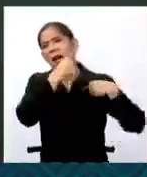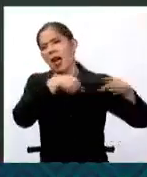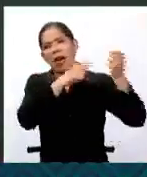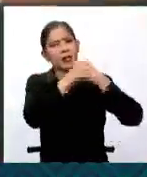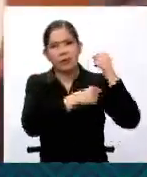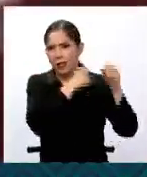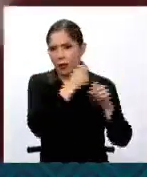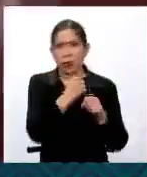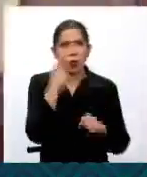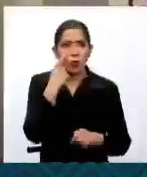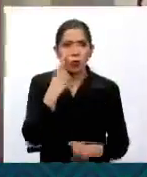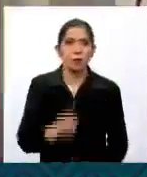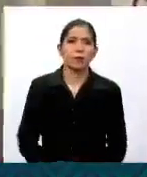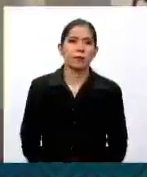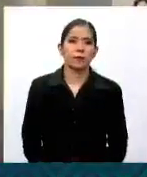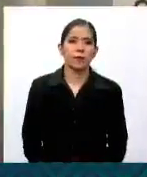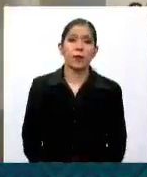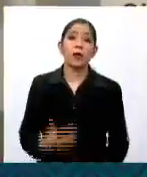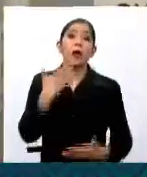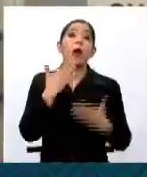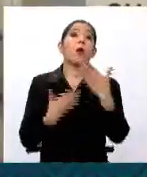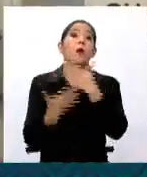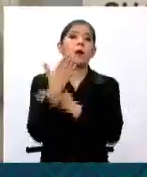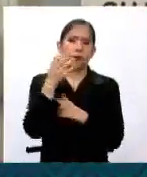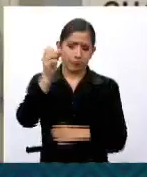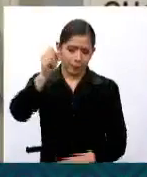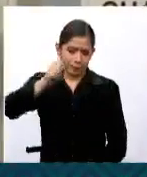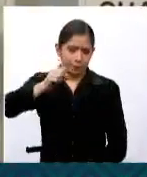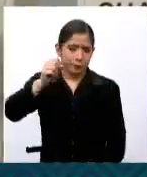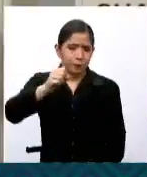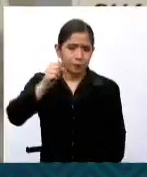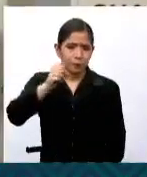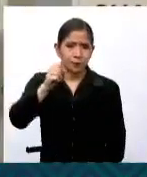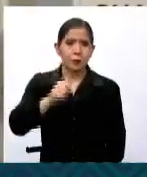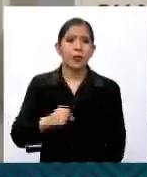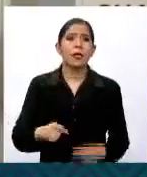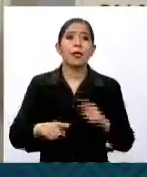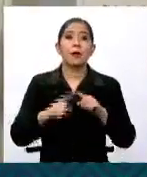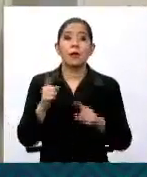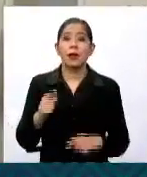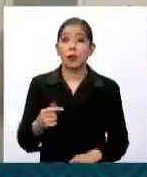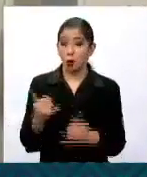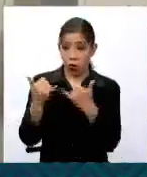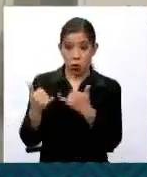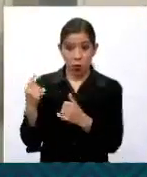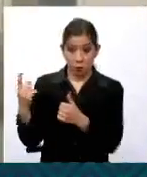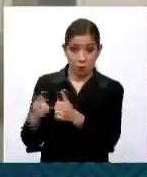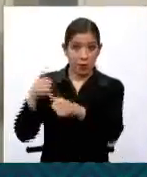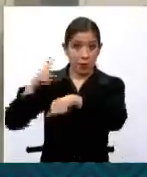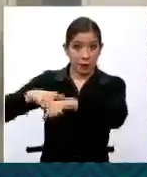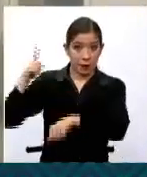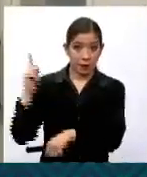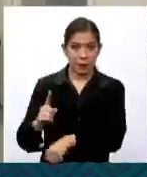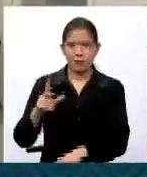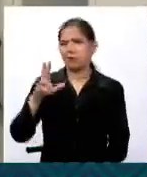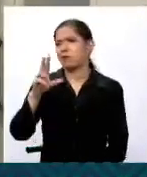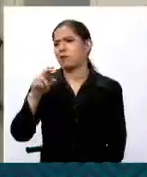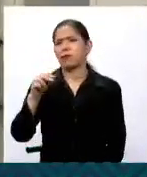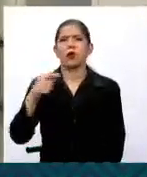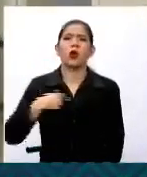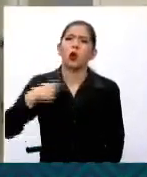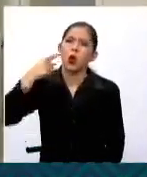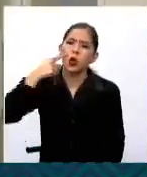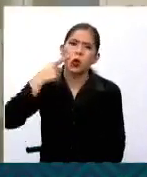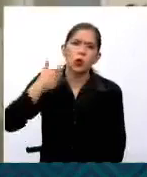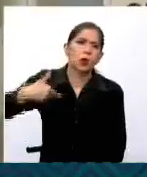años atrás. Muy buenos días, evidentemente es cierto, pero él no es casero de hoy día. Él es mi casero de unos